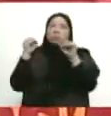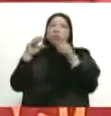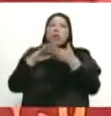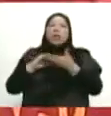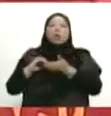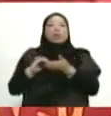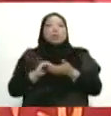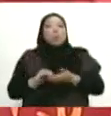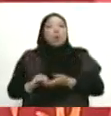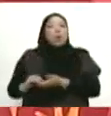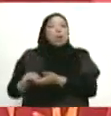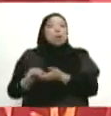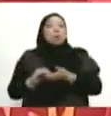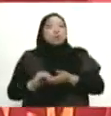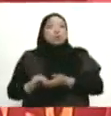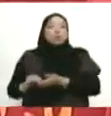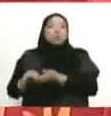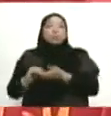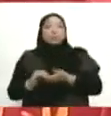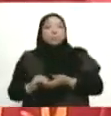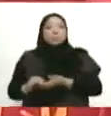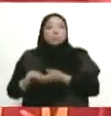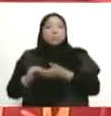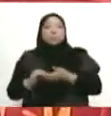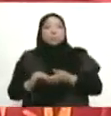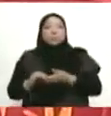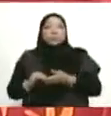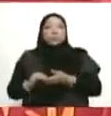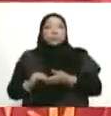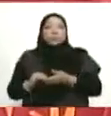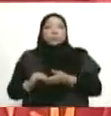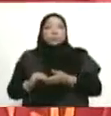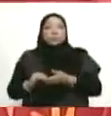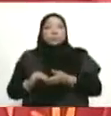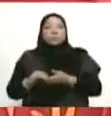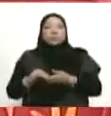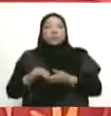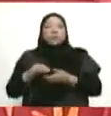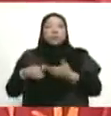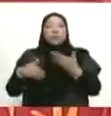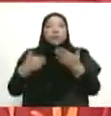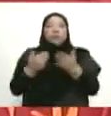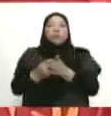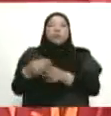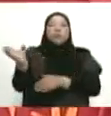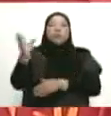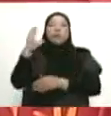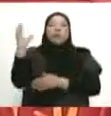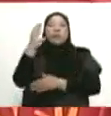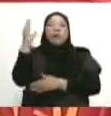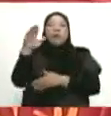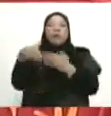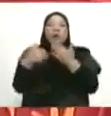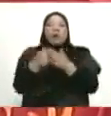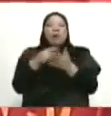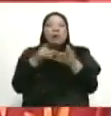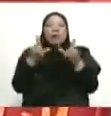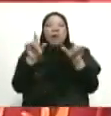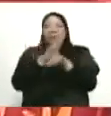Trujillo. Salimos de Trujillo, Pedro Infante, y nos vinimos para acá, para Caricuao. Llegamos en